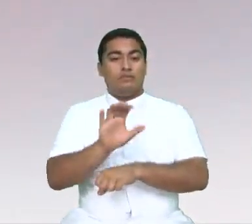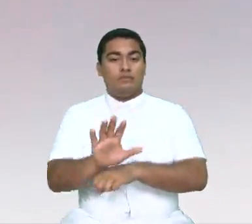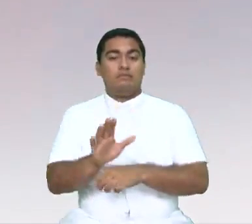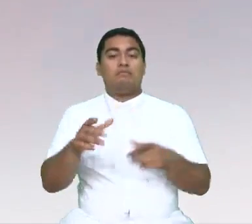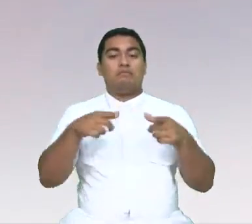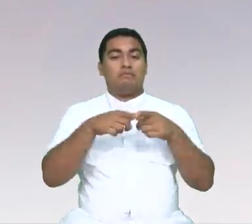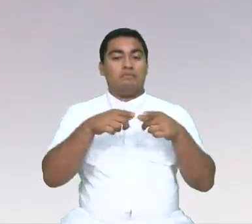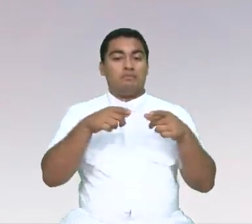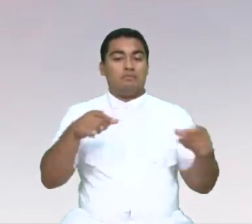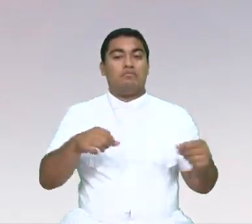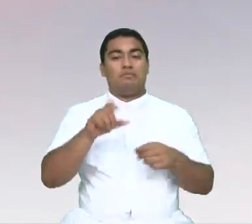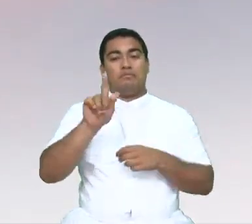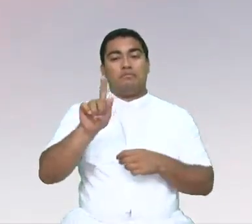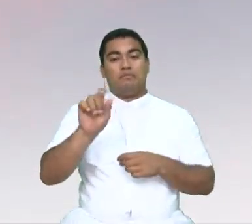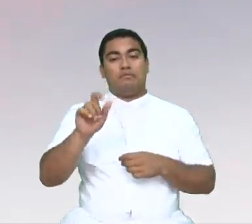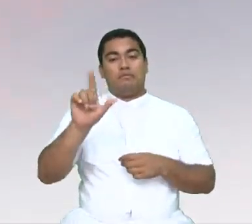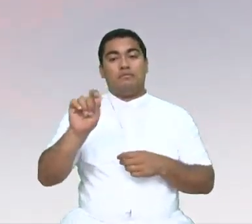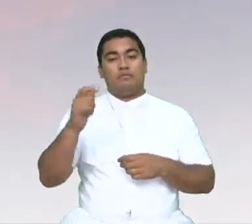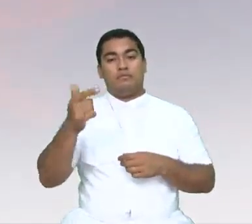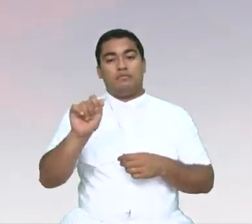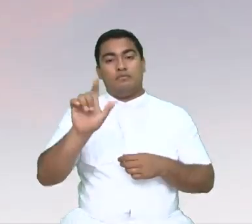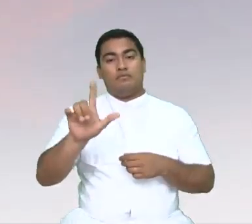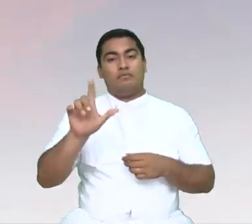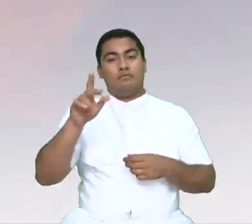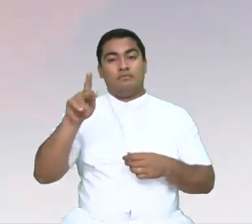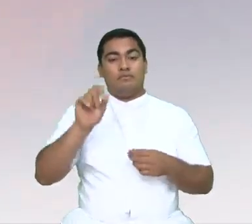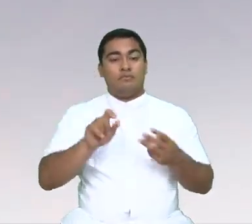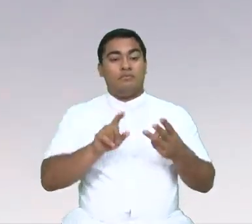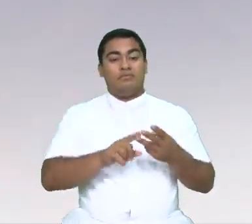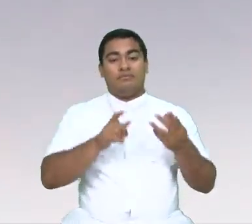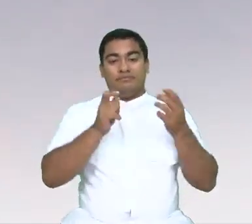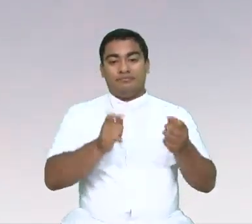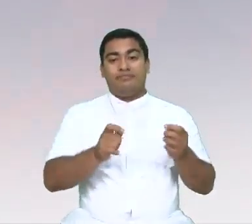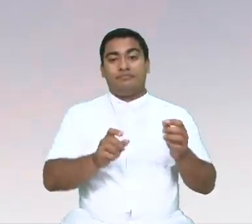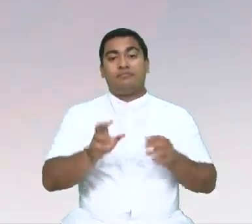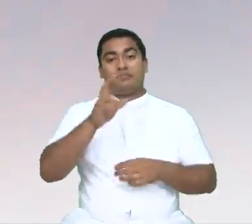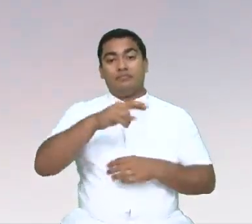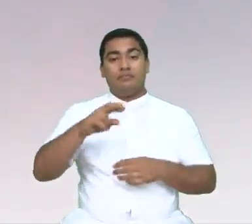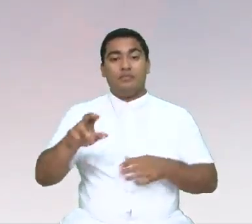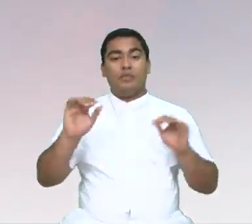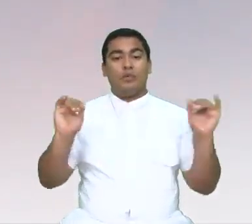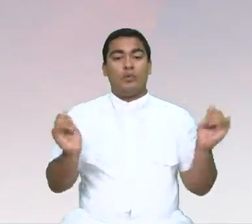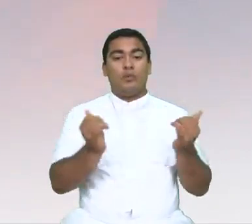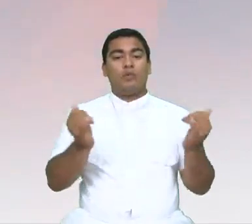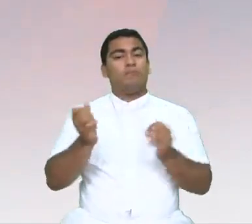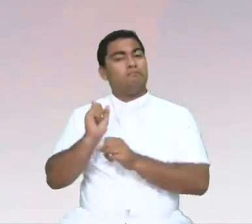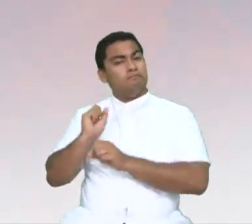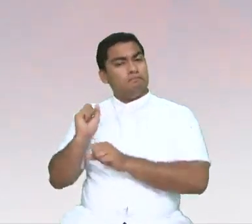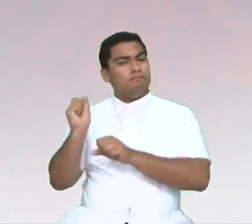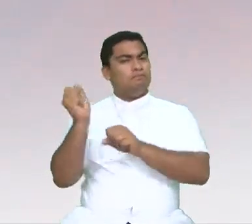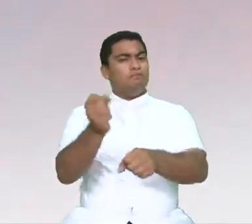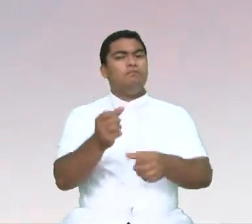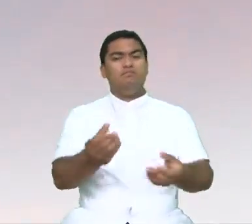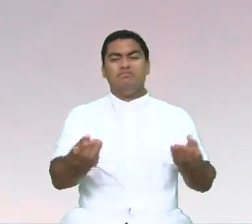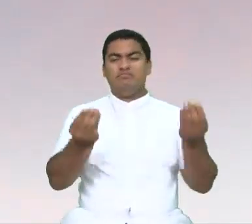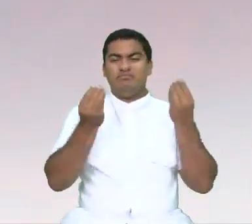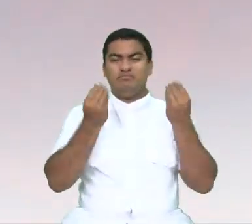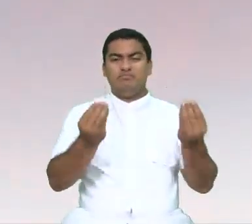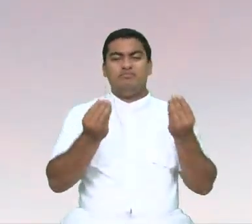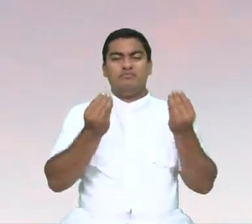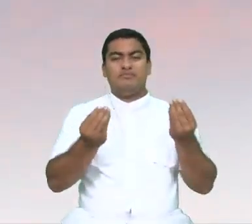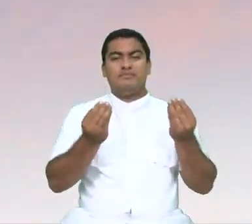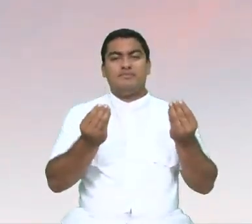San Carlos, Nueva Guinea, Granada, León, Rivas, juegos de béisbol y una cantidad también